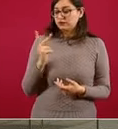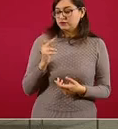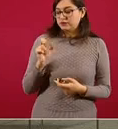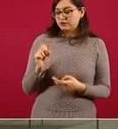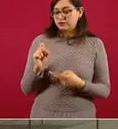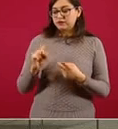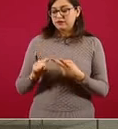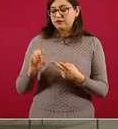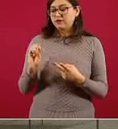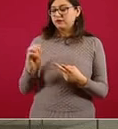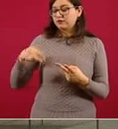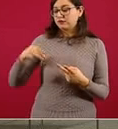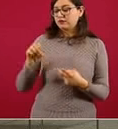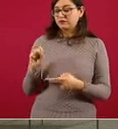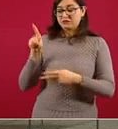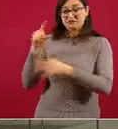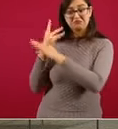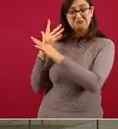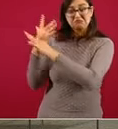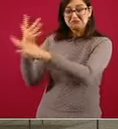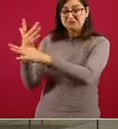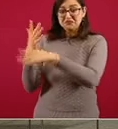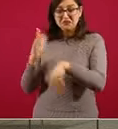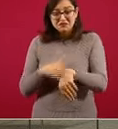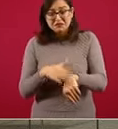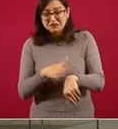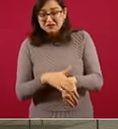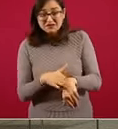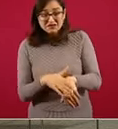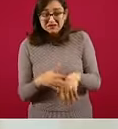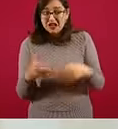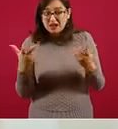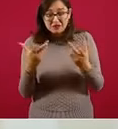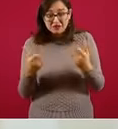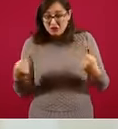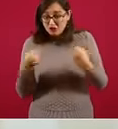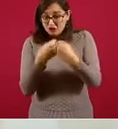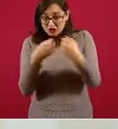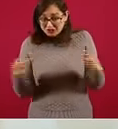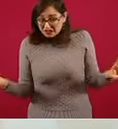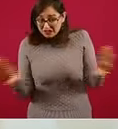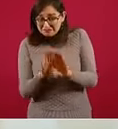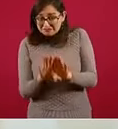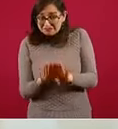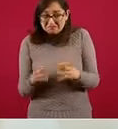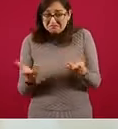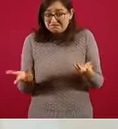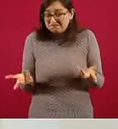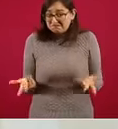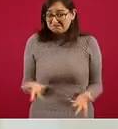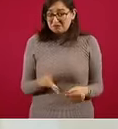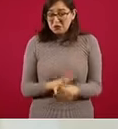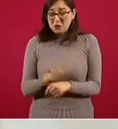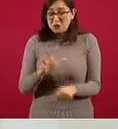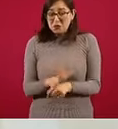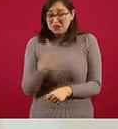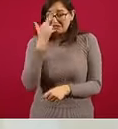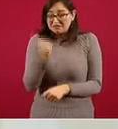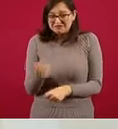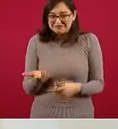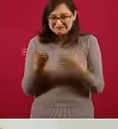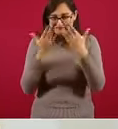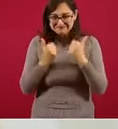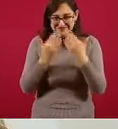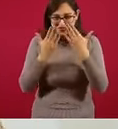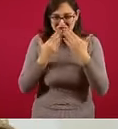PSOMS, siguieron recomendando que no había ninguna justificación técnica, epidemiológica ni de control de